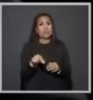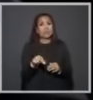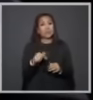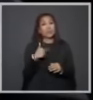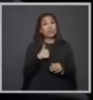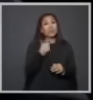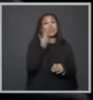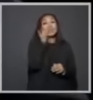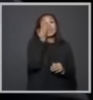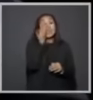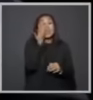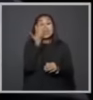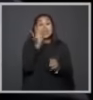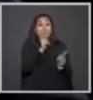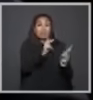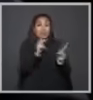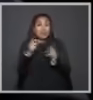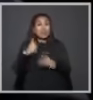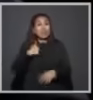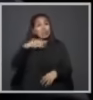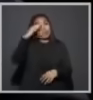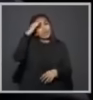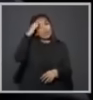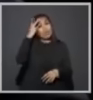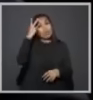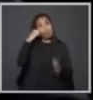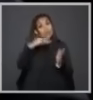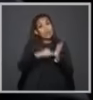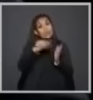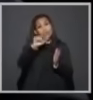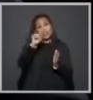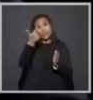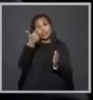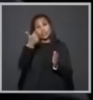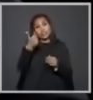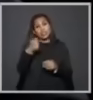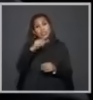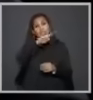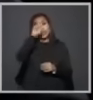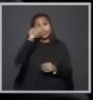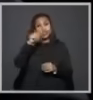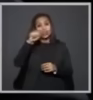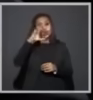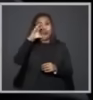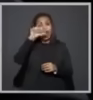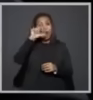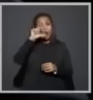Yo tenía pensado en el 2012, en el Zócalo, decir que me retiraba.